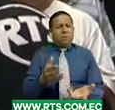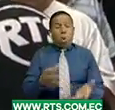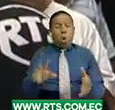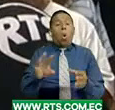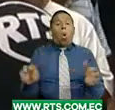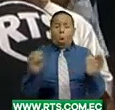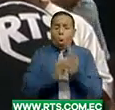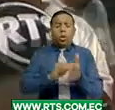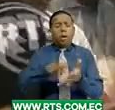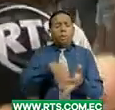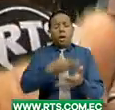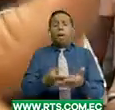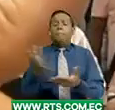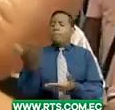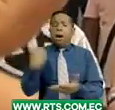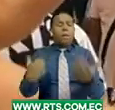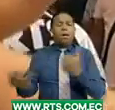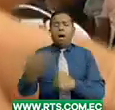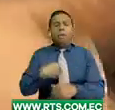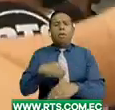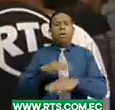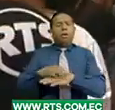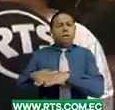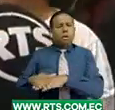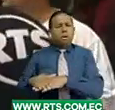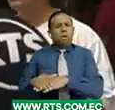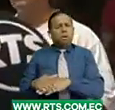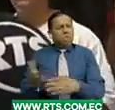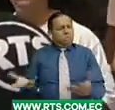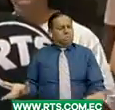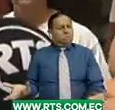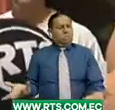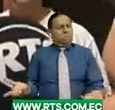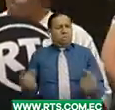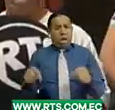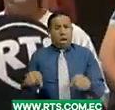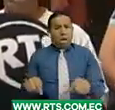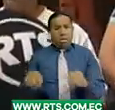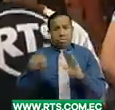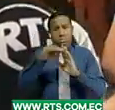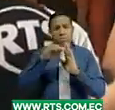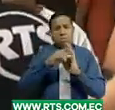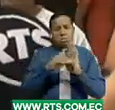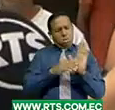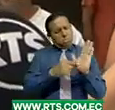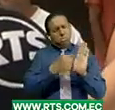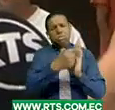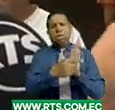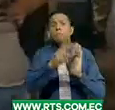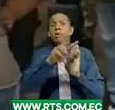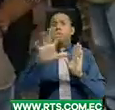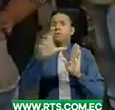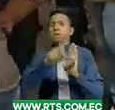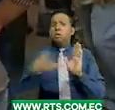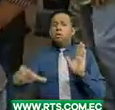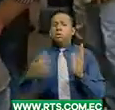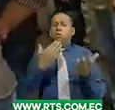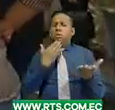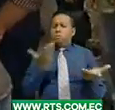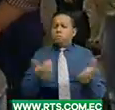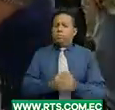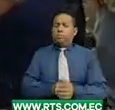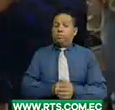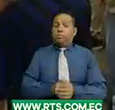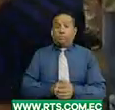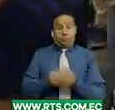reprograman examen 25 personas, que aquí mandan una lista. A 25 chicos. Aseguran que solo